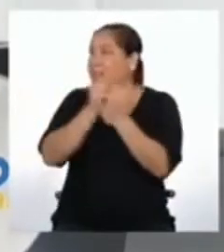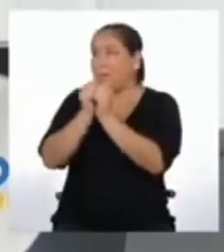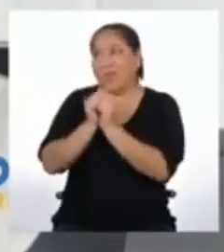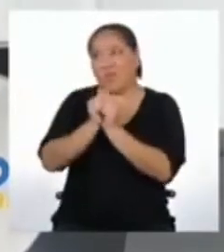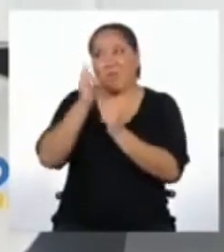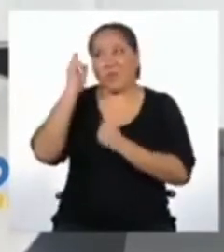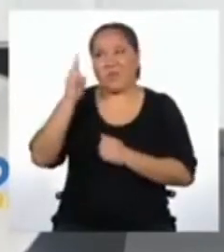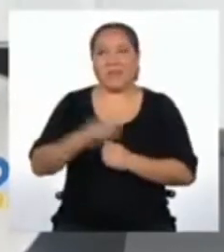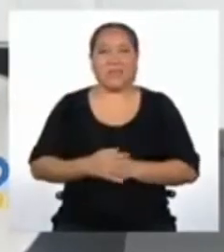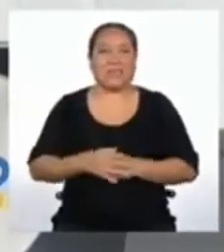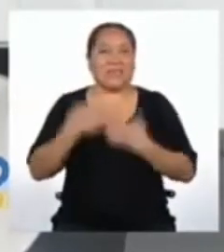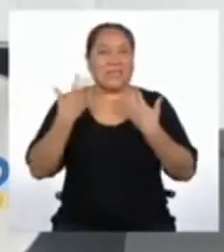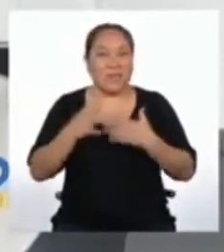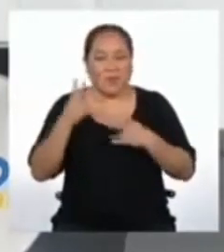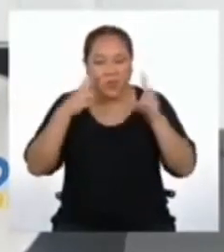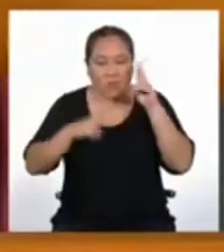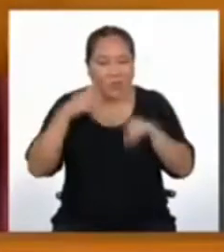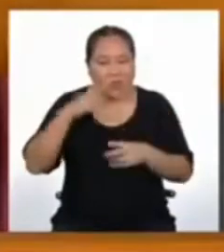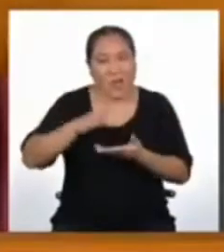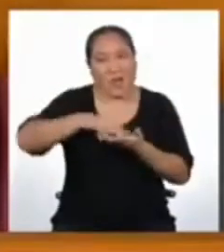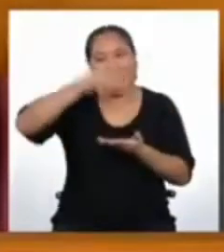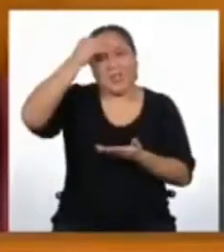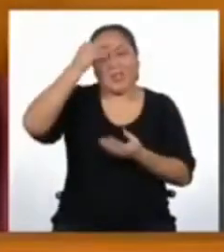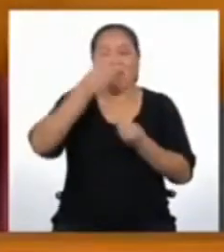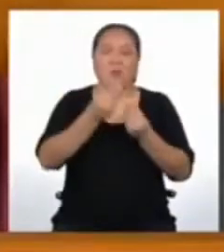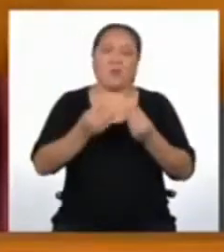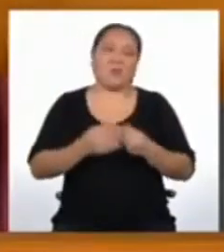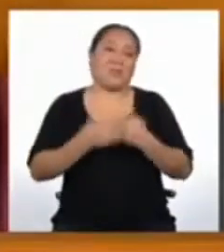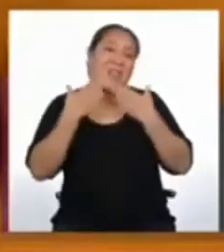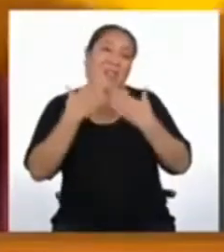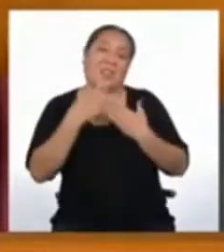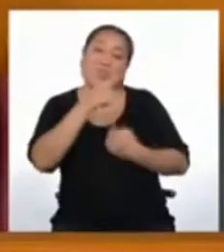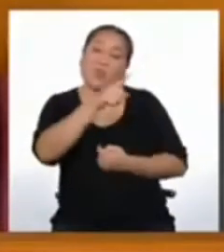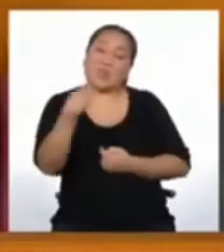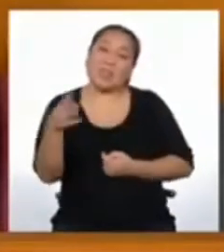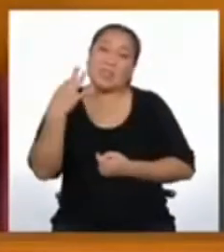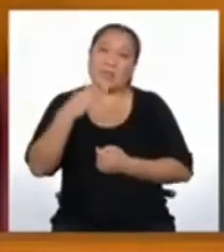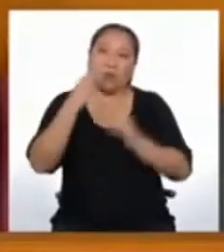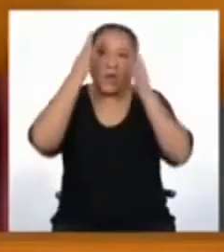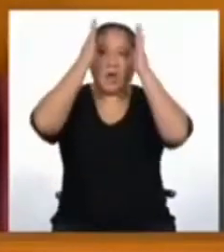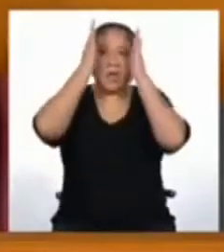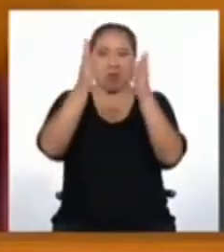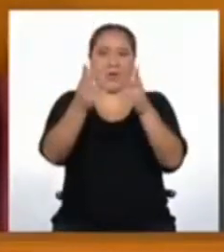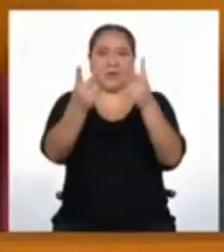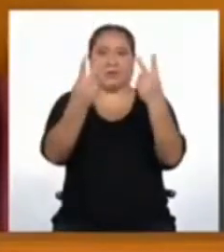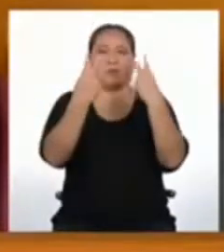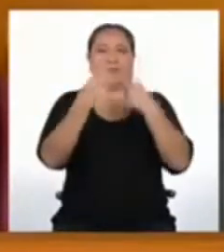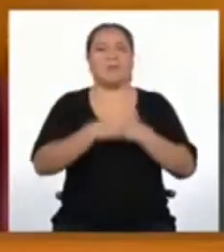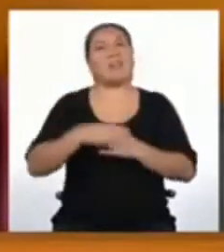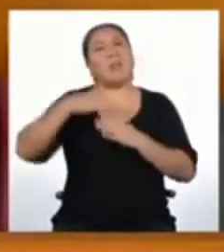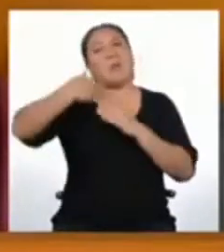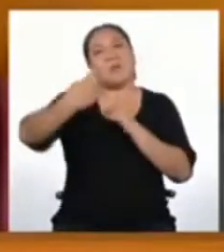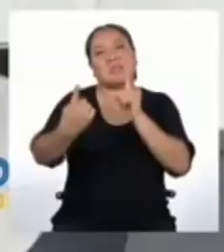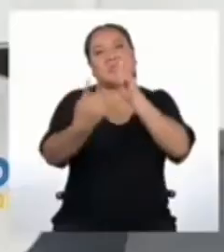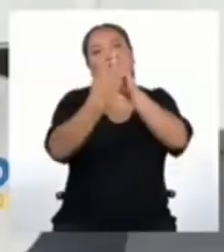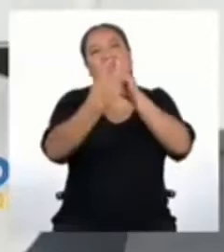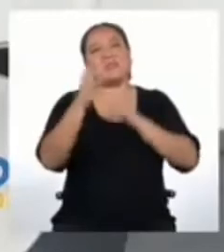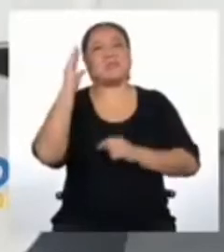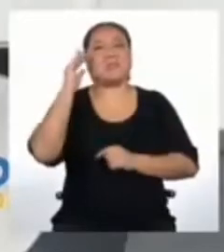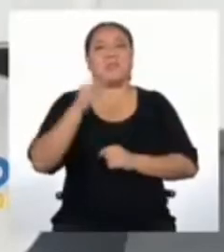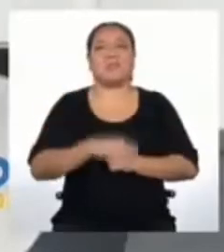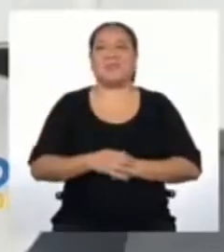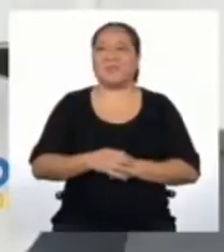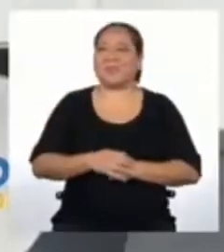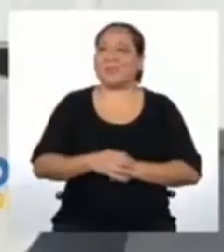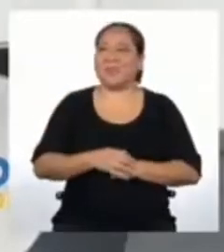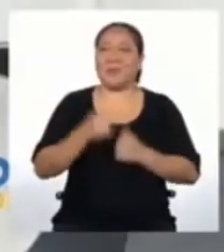Hemos repasado y aprendido un montón. Gracias a ustedes por estar siempre tan atentos y atentas. ¡Nos vemos pronto!